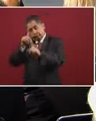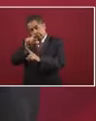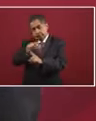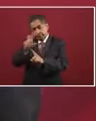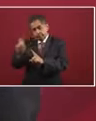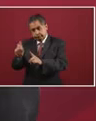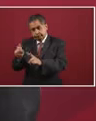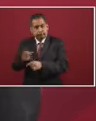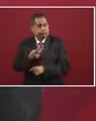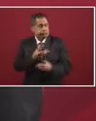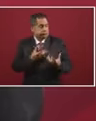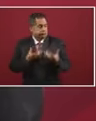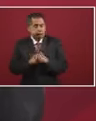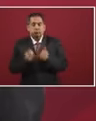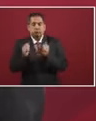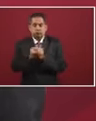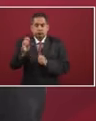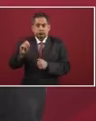nosotros en la Asamblea General de la ONU.